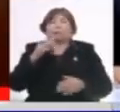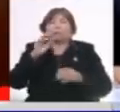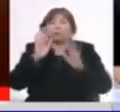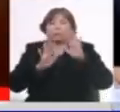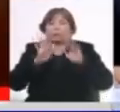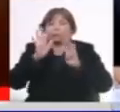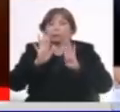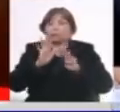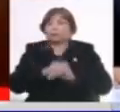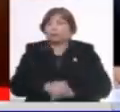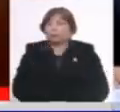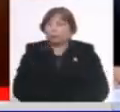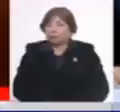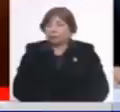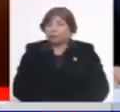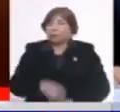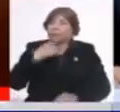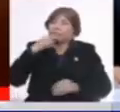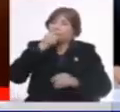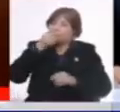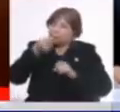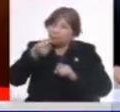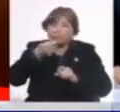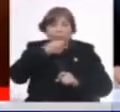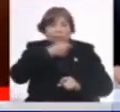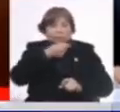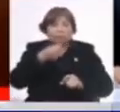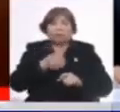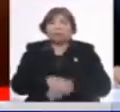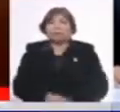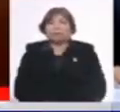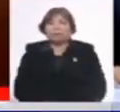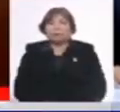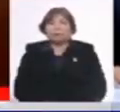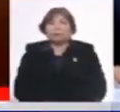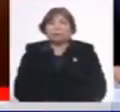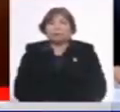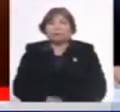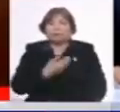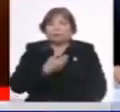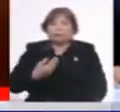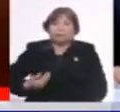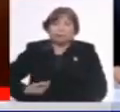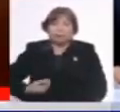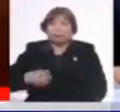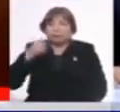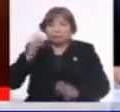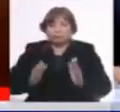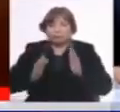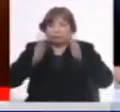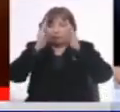19, en mi primera entrevista con la prensa, con los medios de comunicación, en el Palacio de Gobierno,